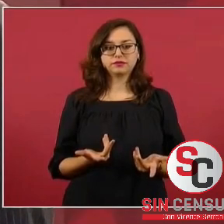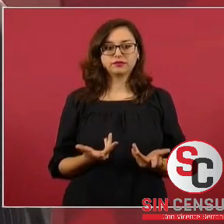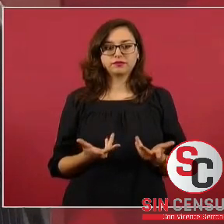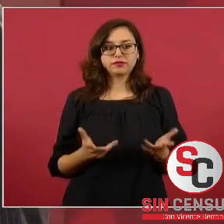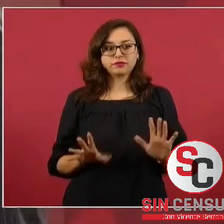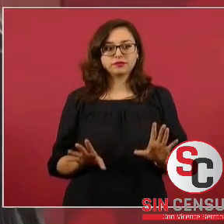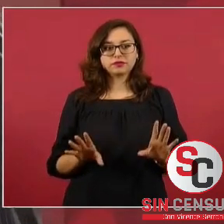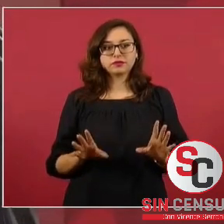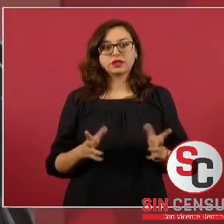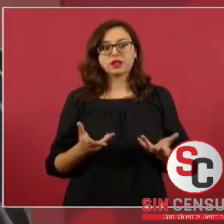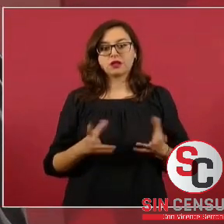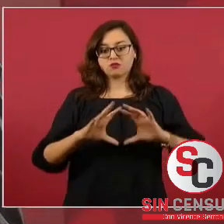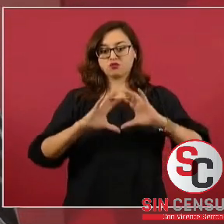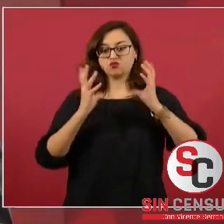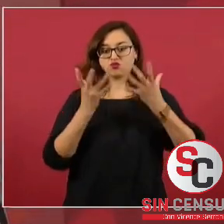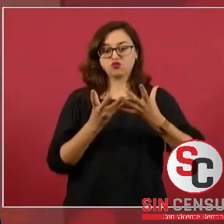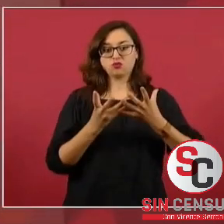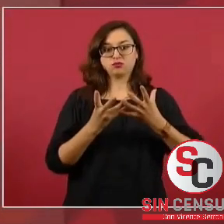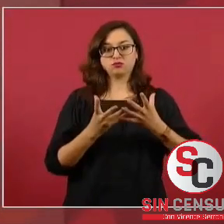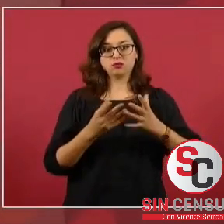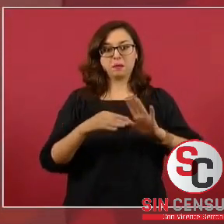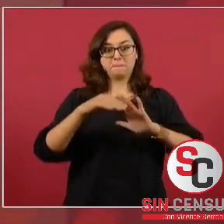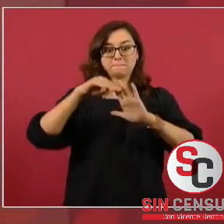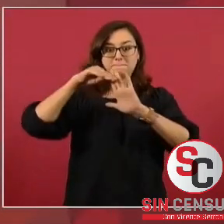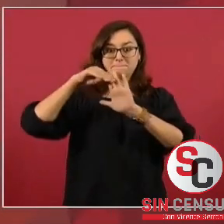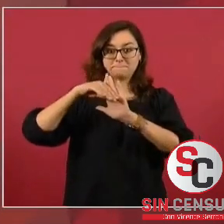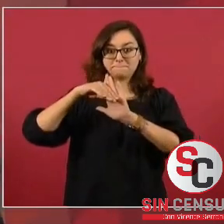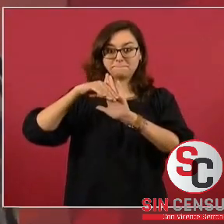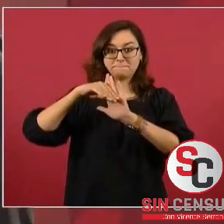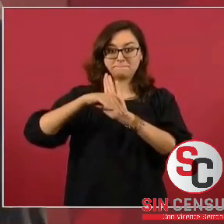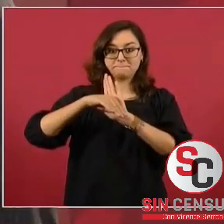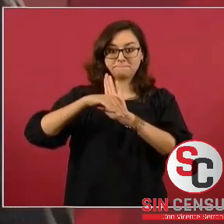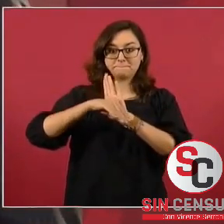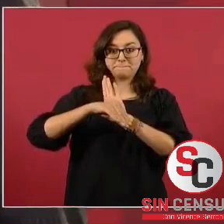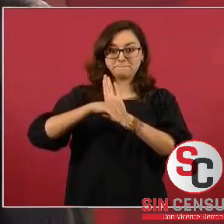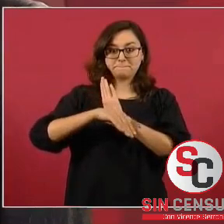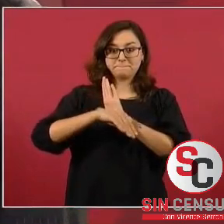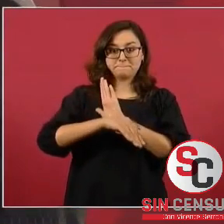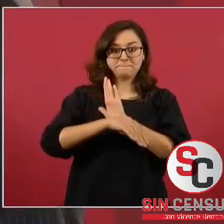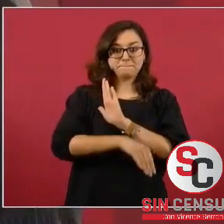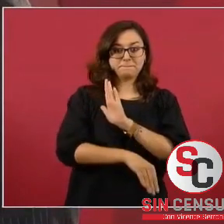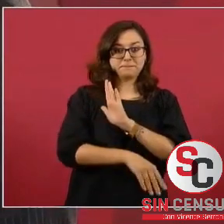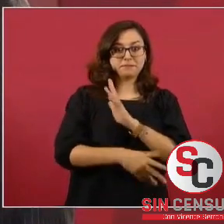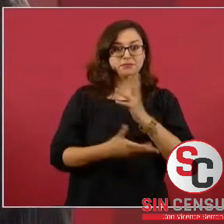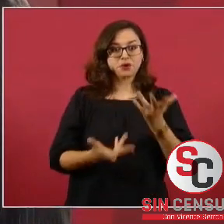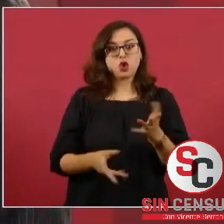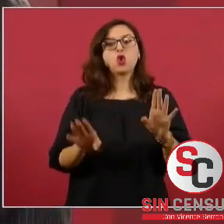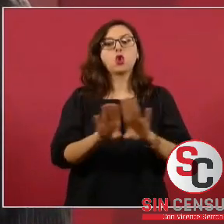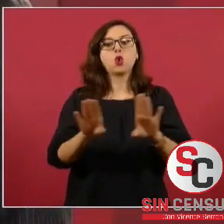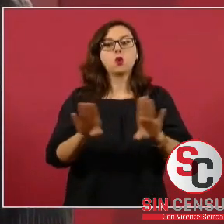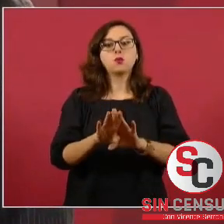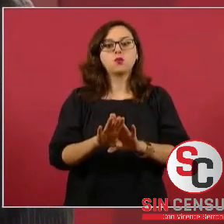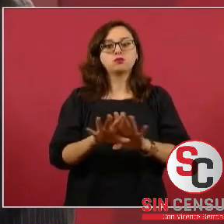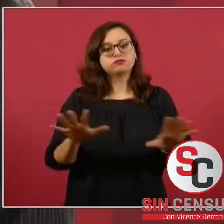de degradación progresivo, si no es con una transformación.